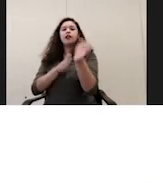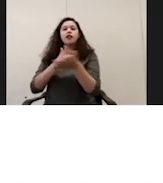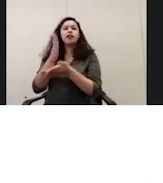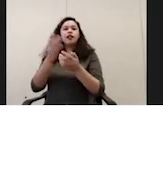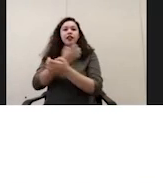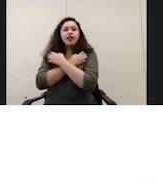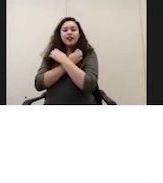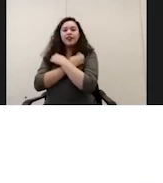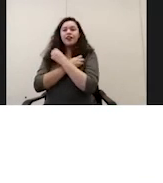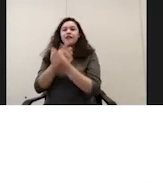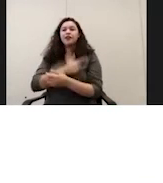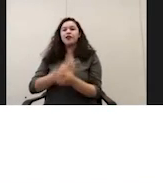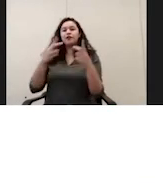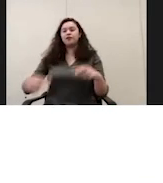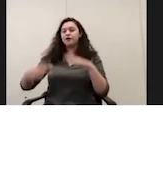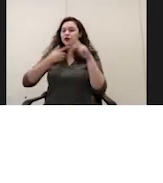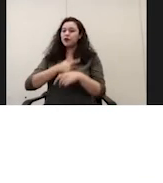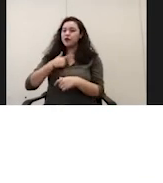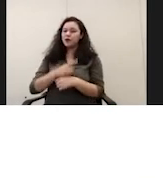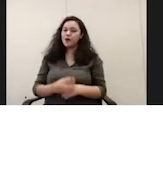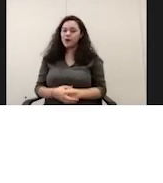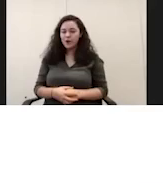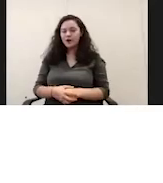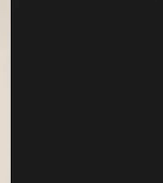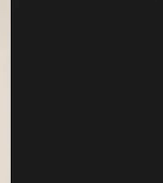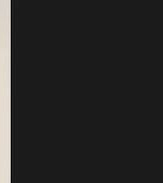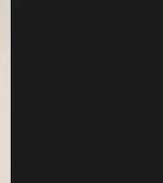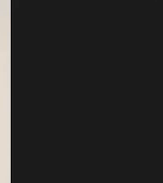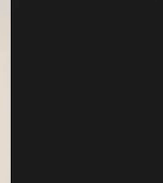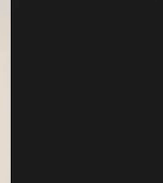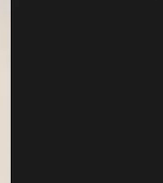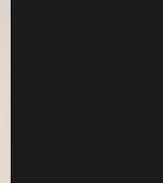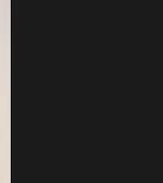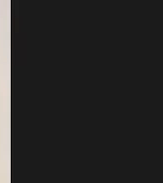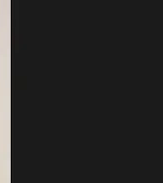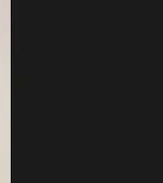dará mucho gusto verlos ahí. Muchas gracias, hasta